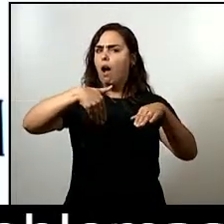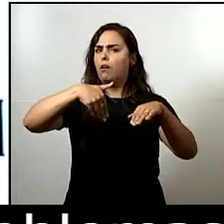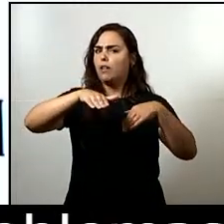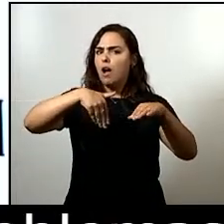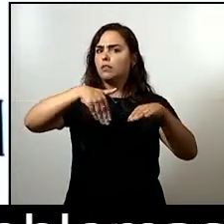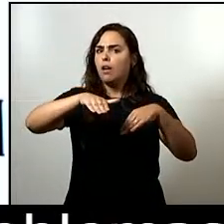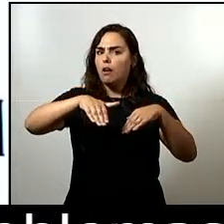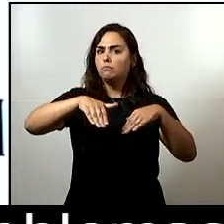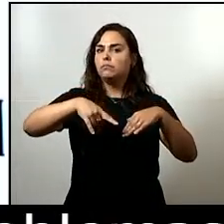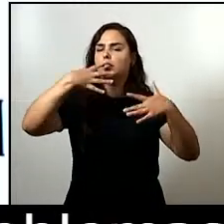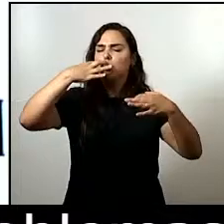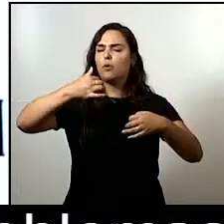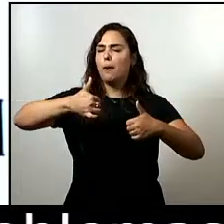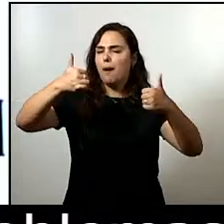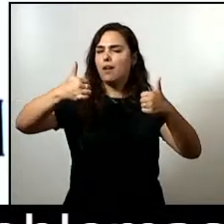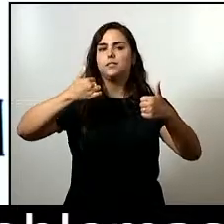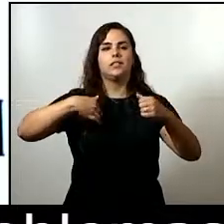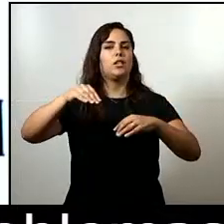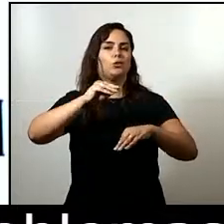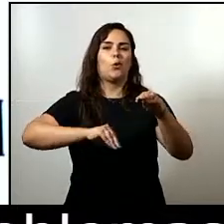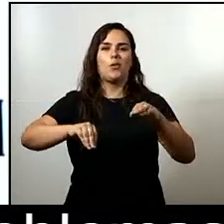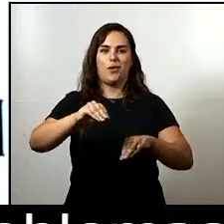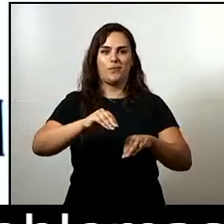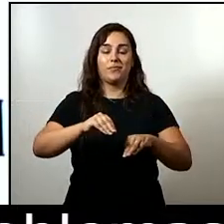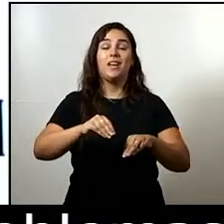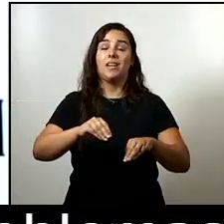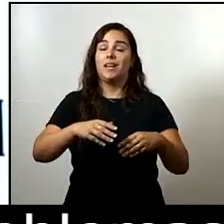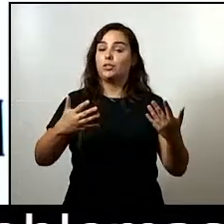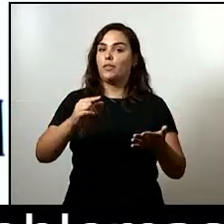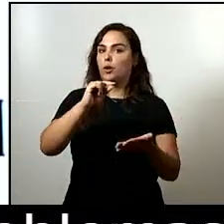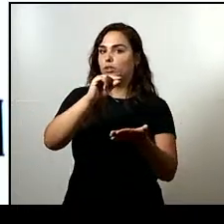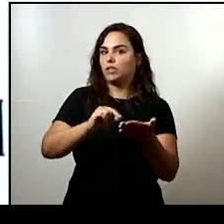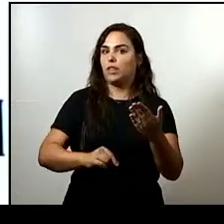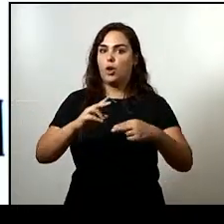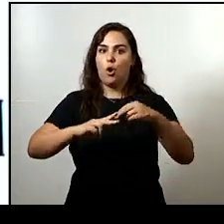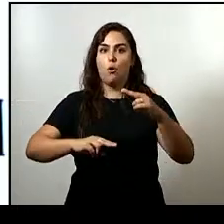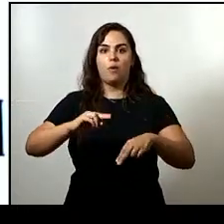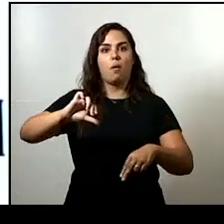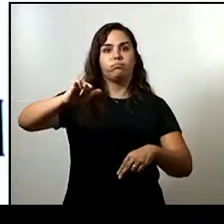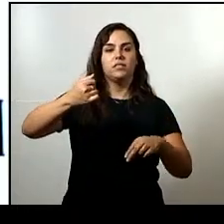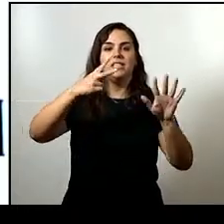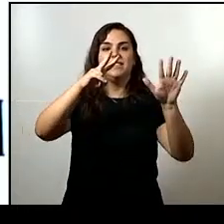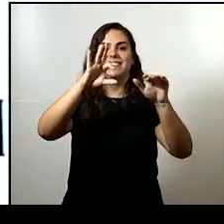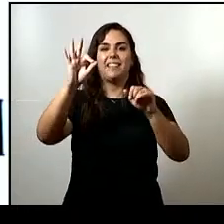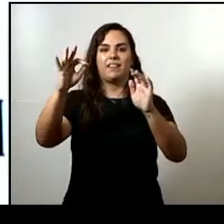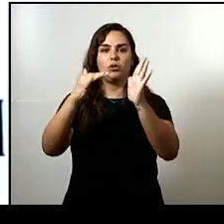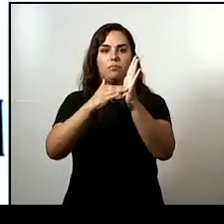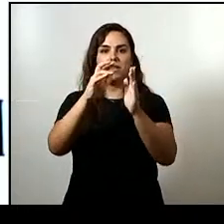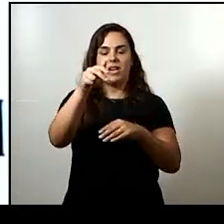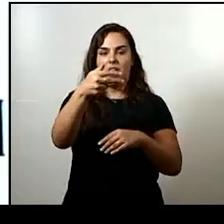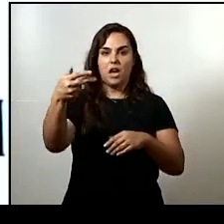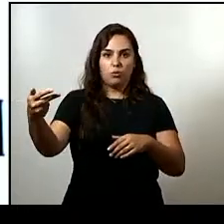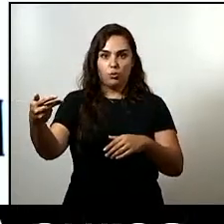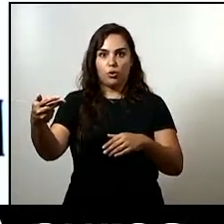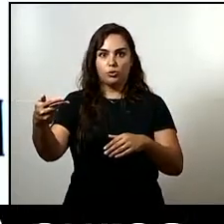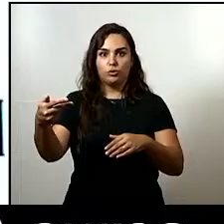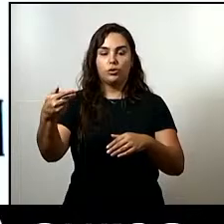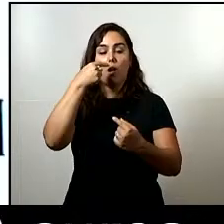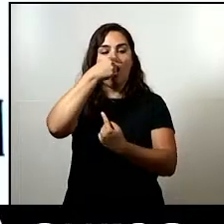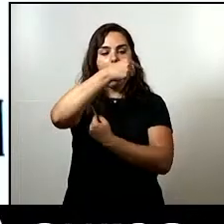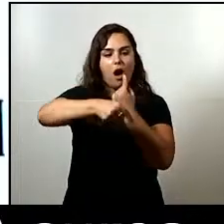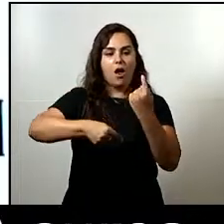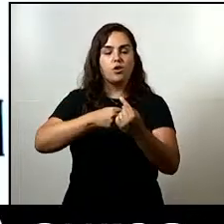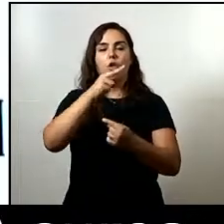aumentamos la seguridad. Hemos aprobado la contratación de la obra por 700.000 euros con cargo a las anualidades